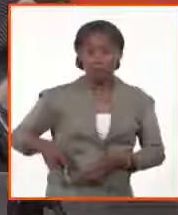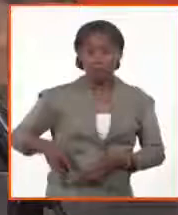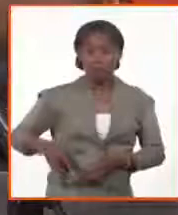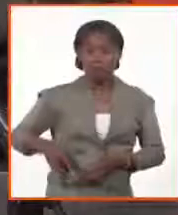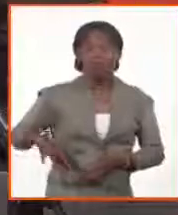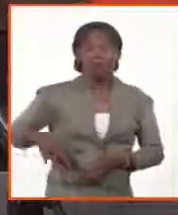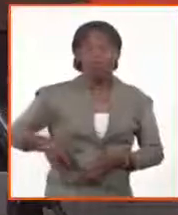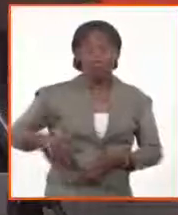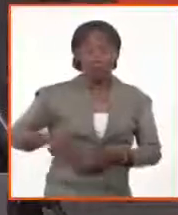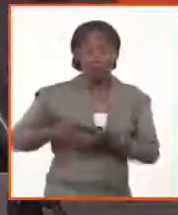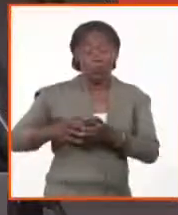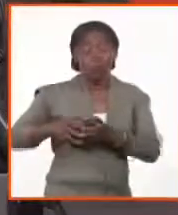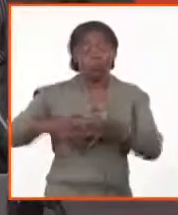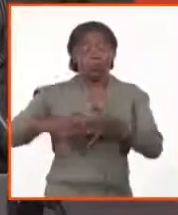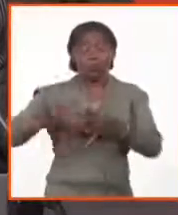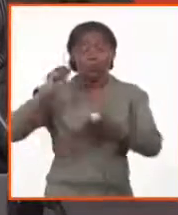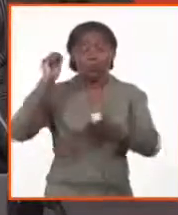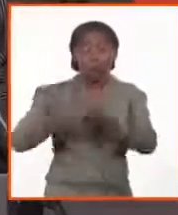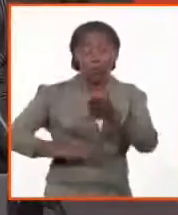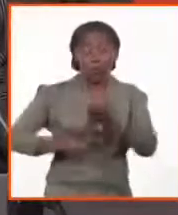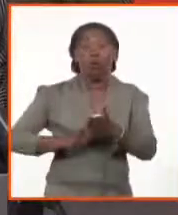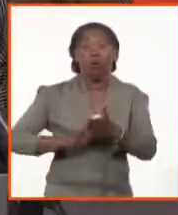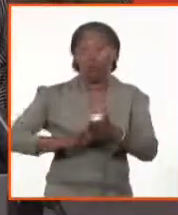debe hacer reposo